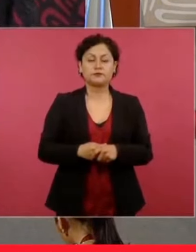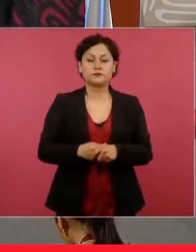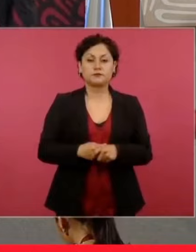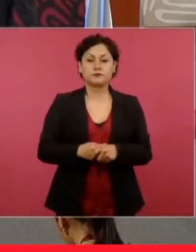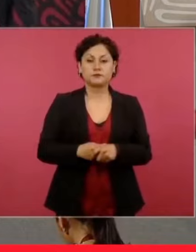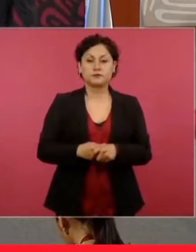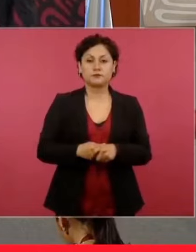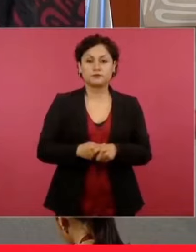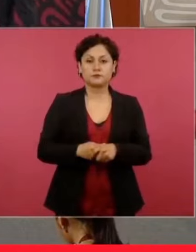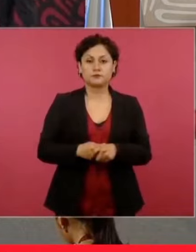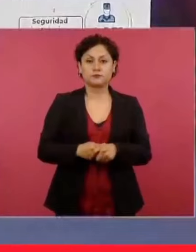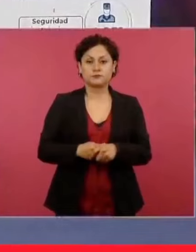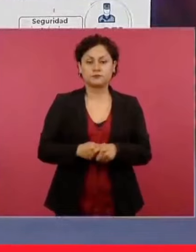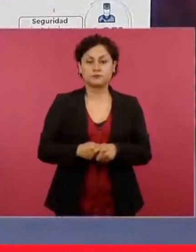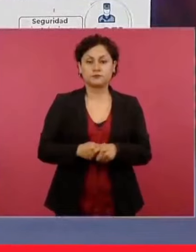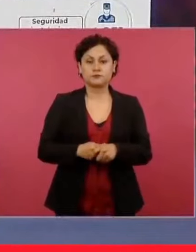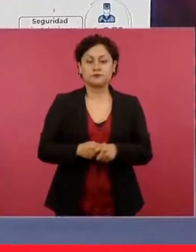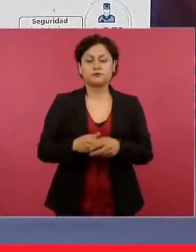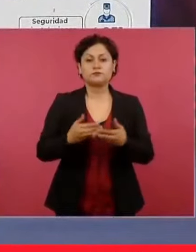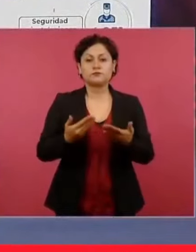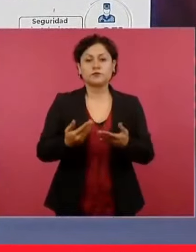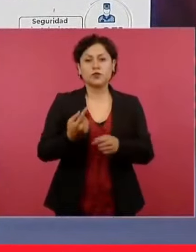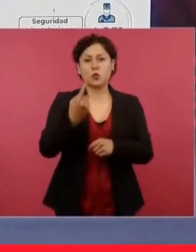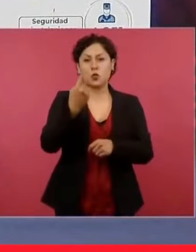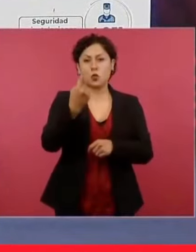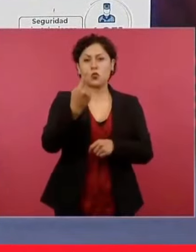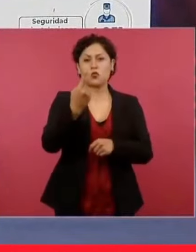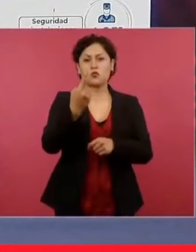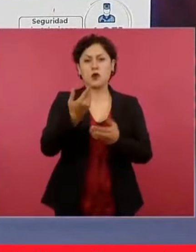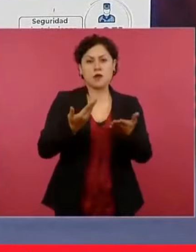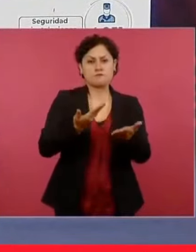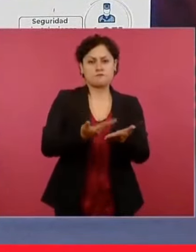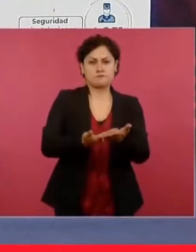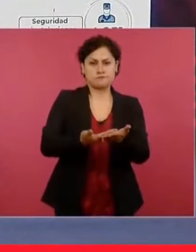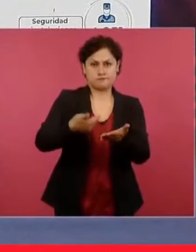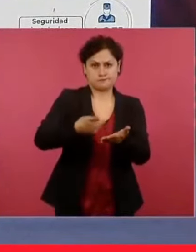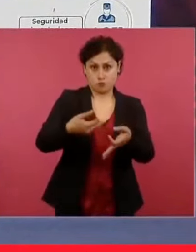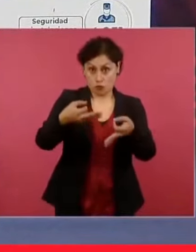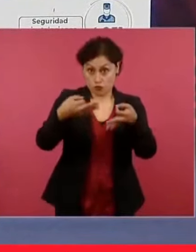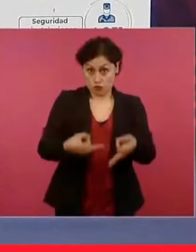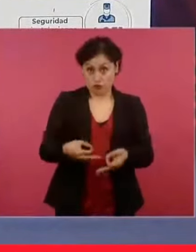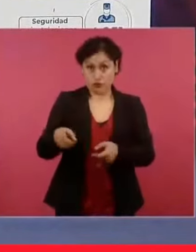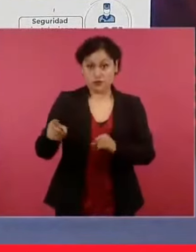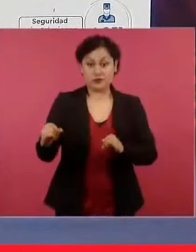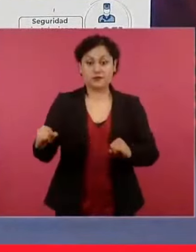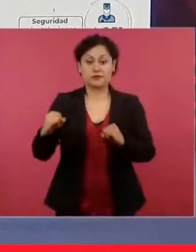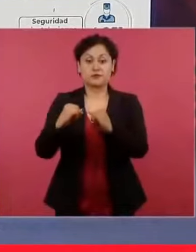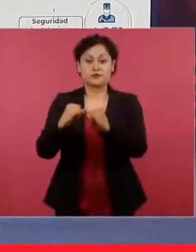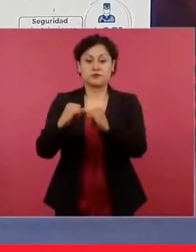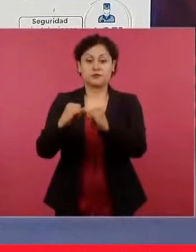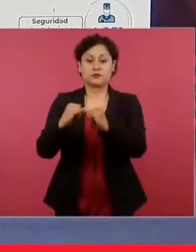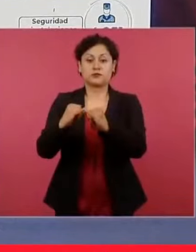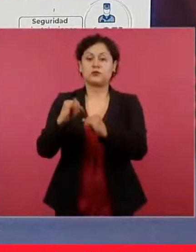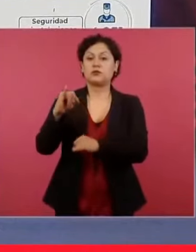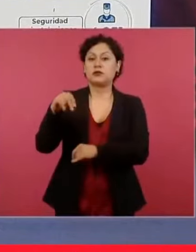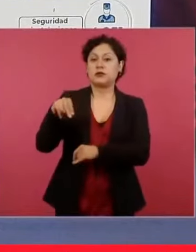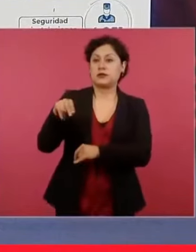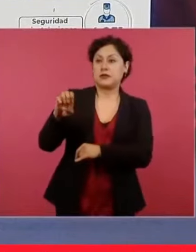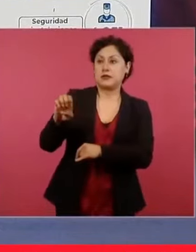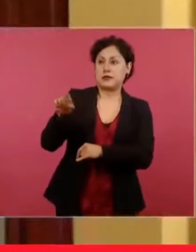de de una solicitud una solicitud oficial del instituto de este nacional electoral